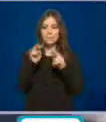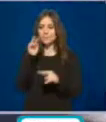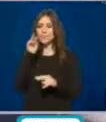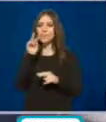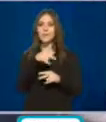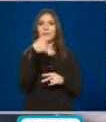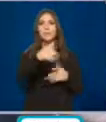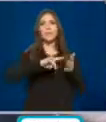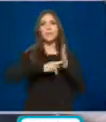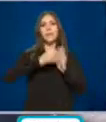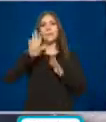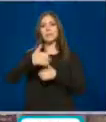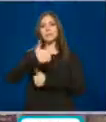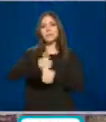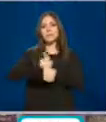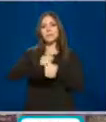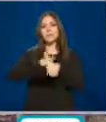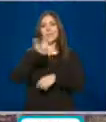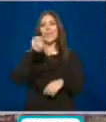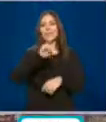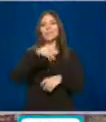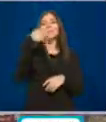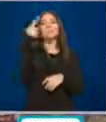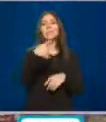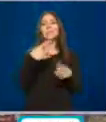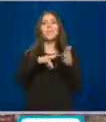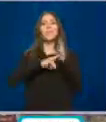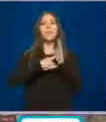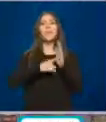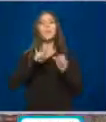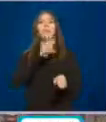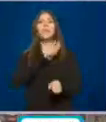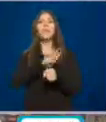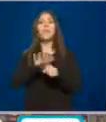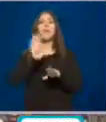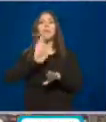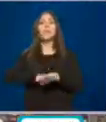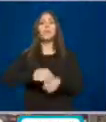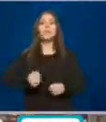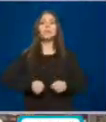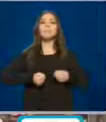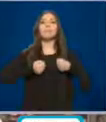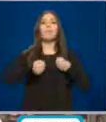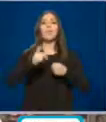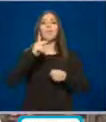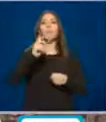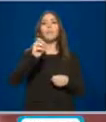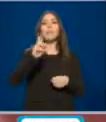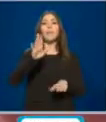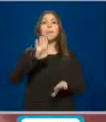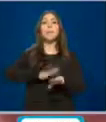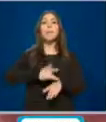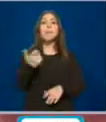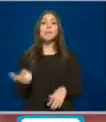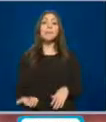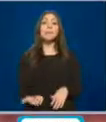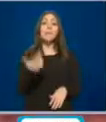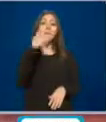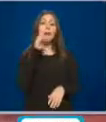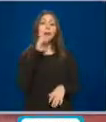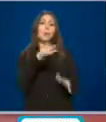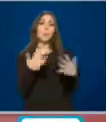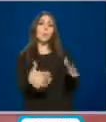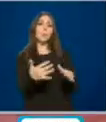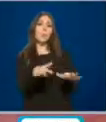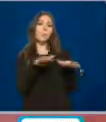la competencia. Porque vamos a ver que es un símbolo de poder entre los hombres, el tipo de reloj que traemos, ¿no? Claro.